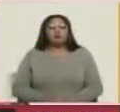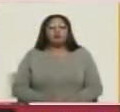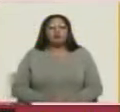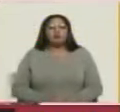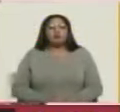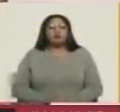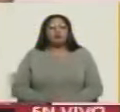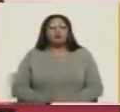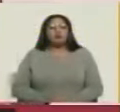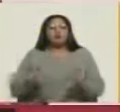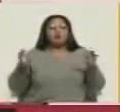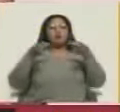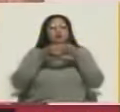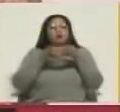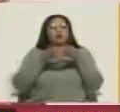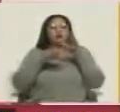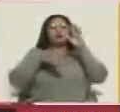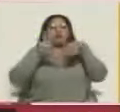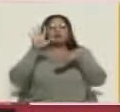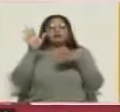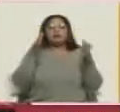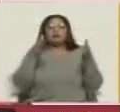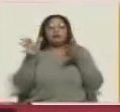15 de marzo, eso incluye también a la JPSUV,